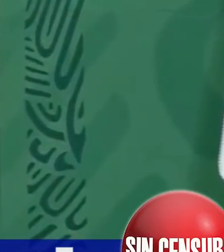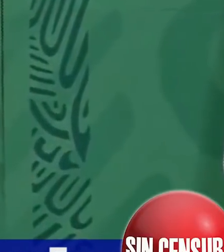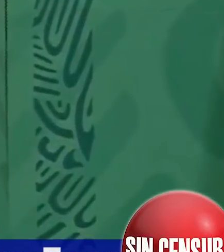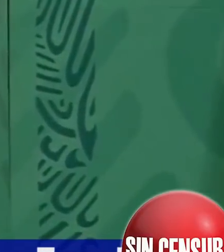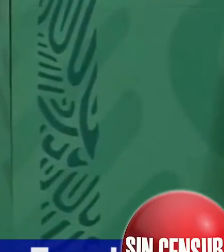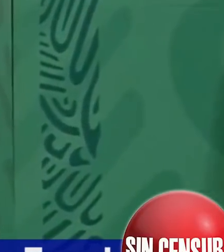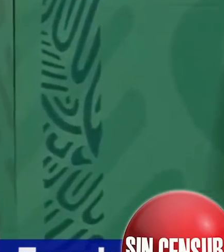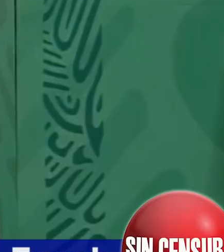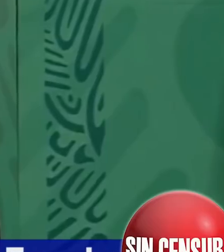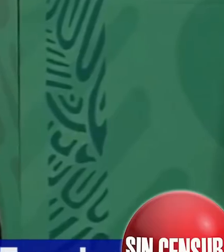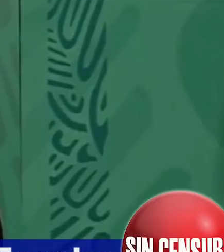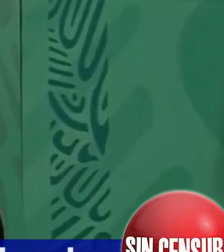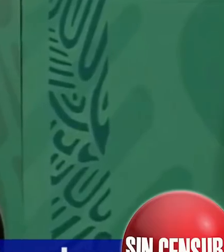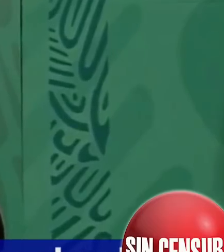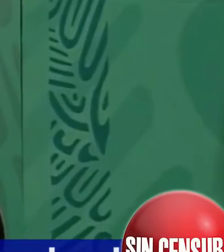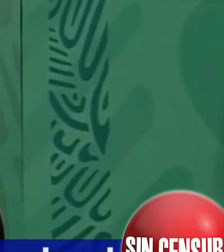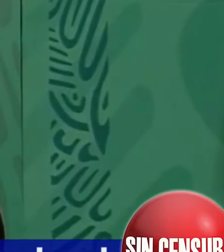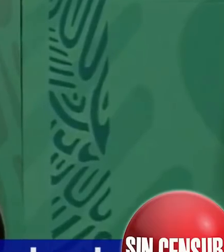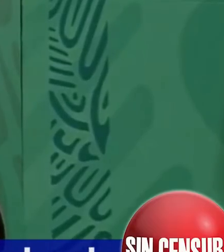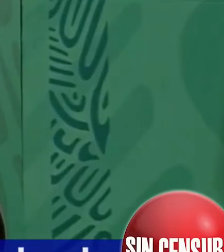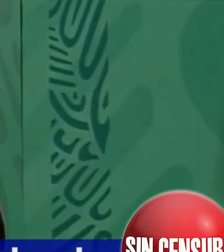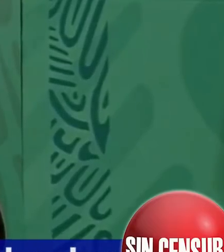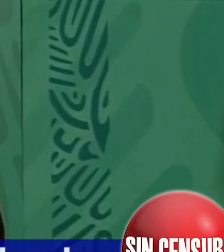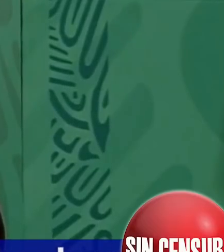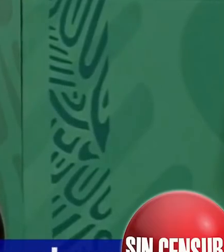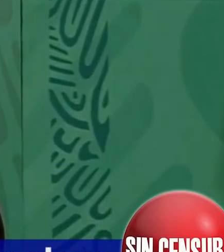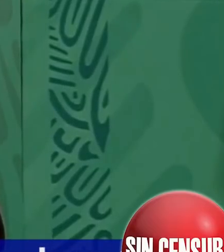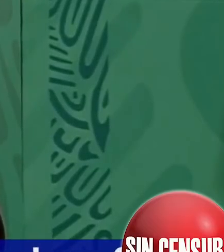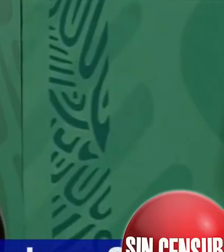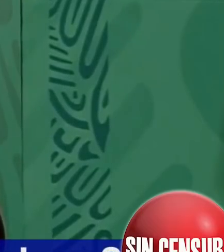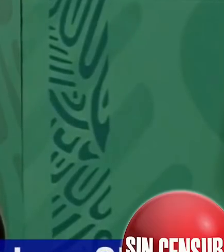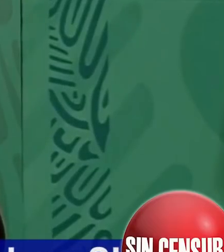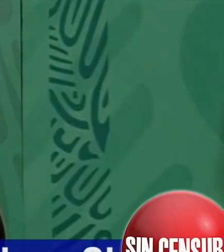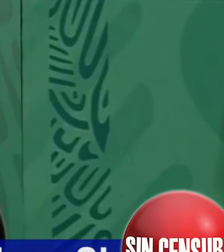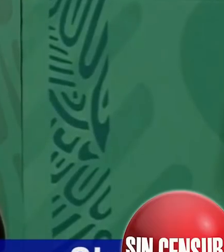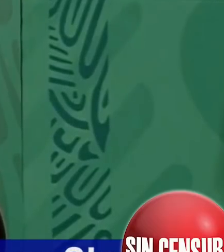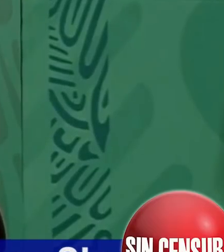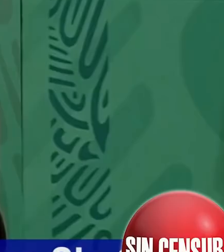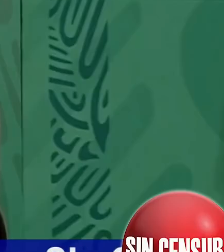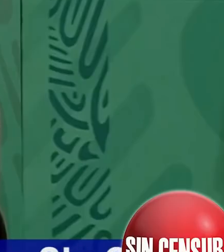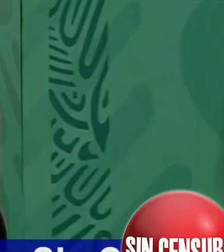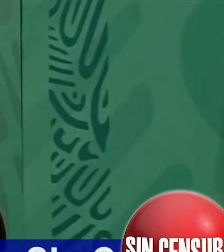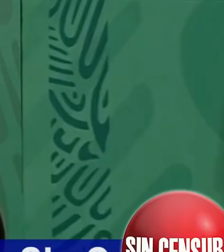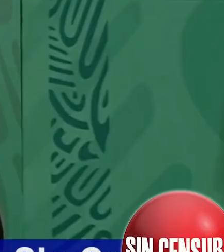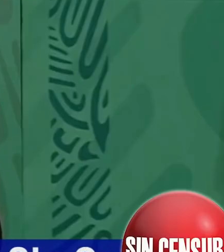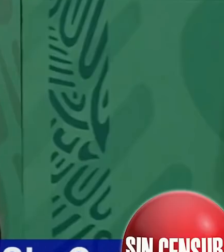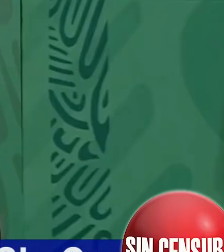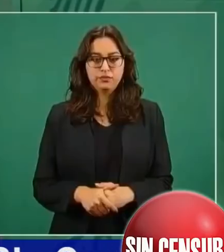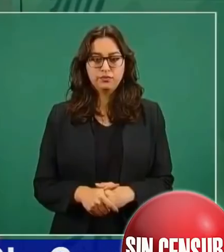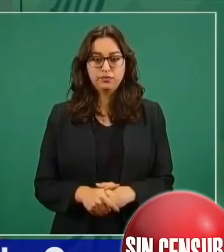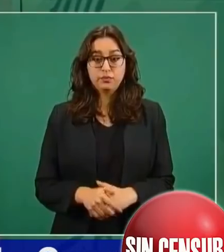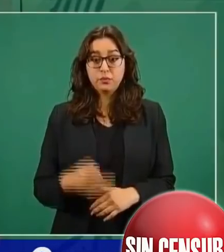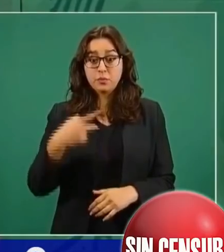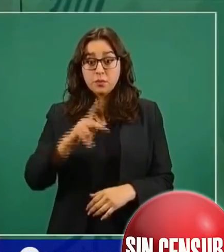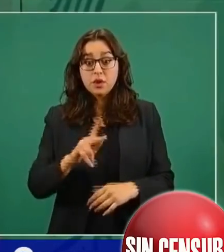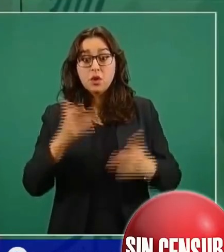pensar en medios alternativos. No se puede permitir que